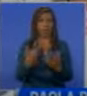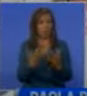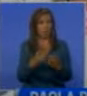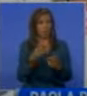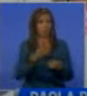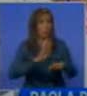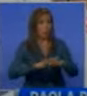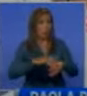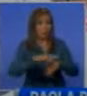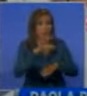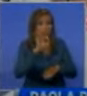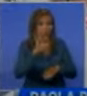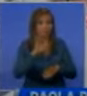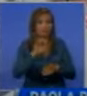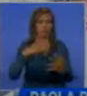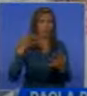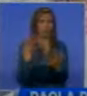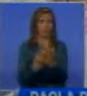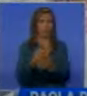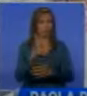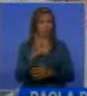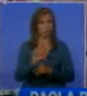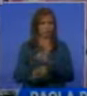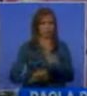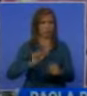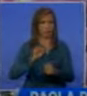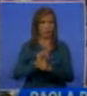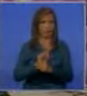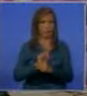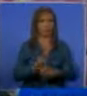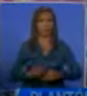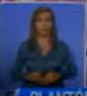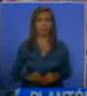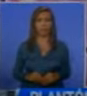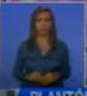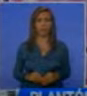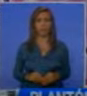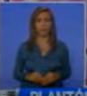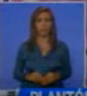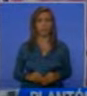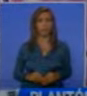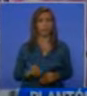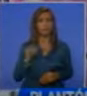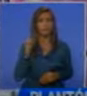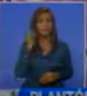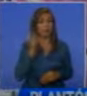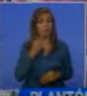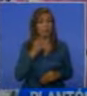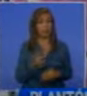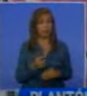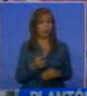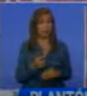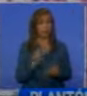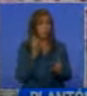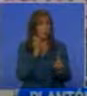este tema en el Código Integral Penal, es una aspiración. Si tocan a una, nos